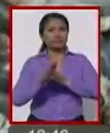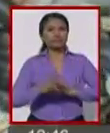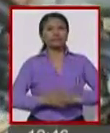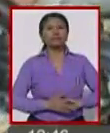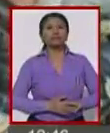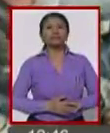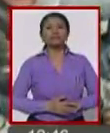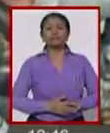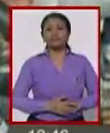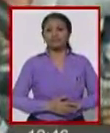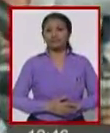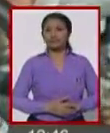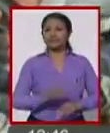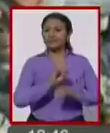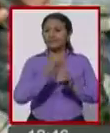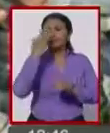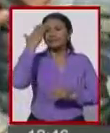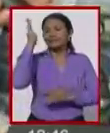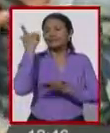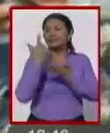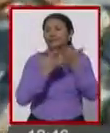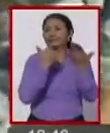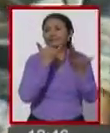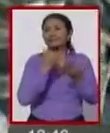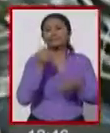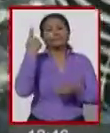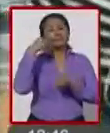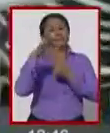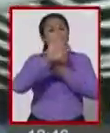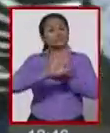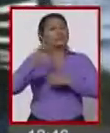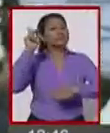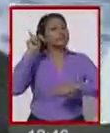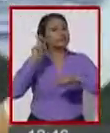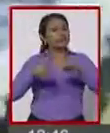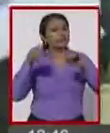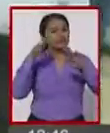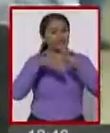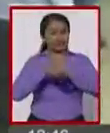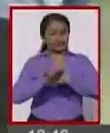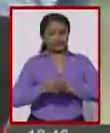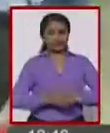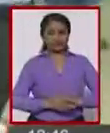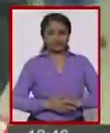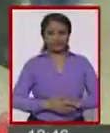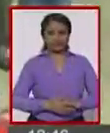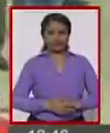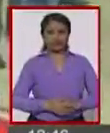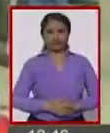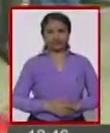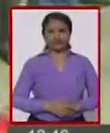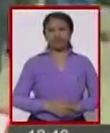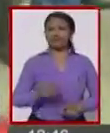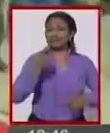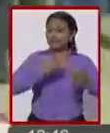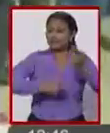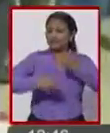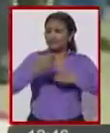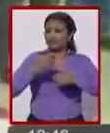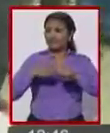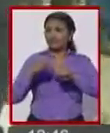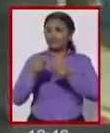entrar. Por seguridad nadie puede entrar. Nadie sabe qué pasó, nada. Por seguridad no se puede ingresar. Señor, ¿afligidos por su comercio, por